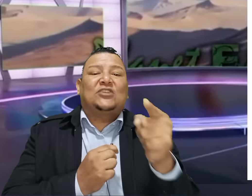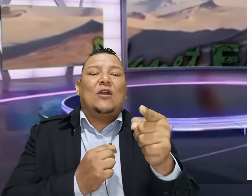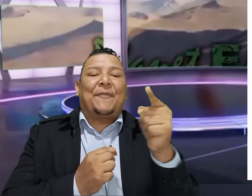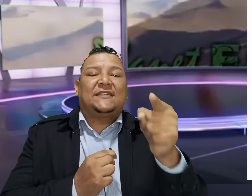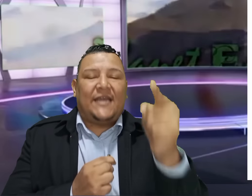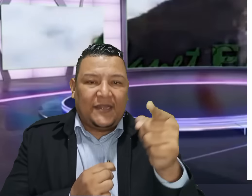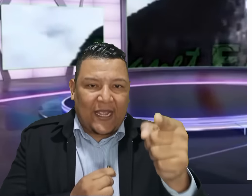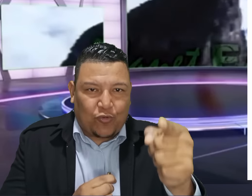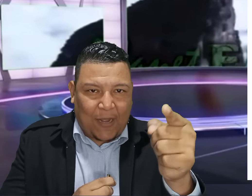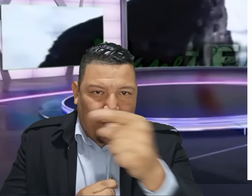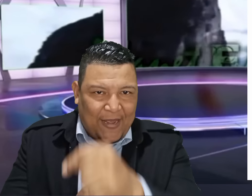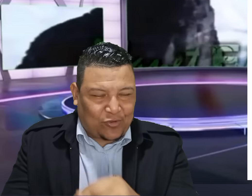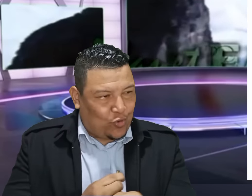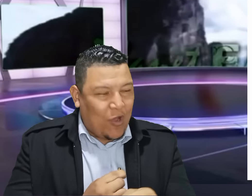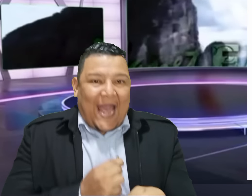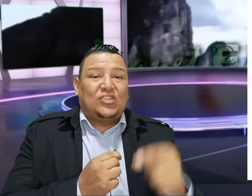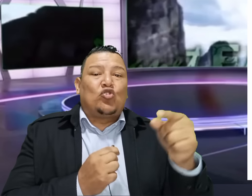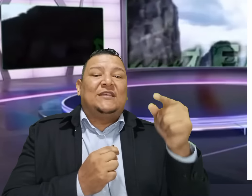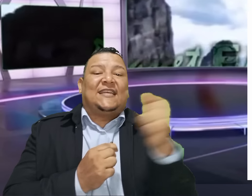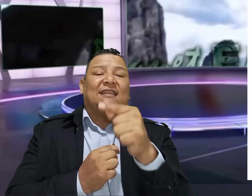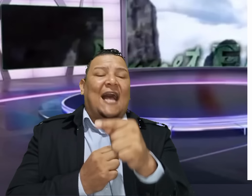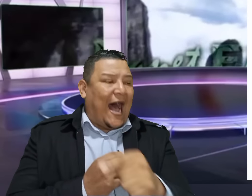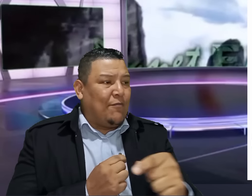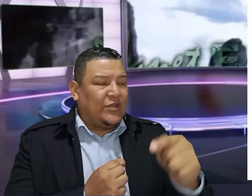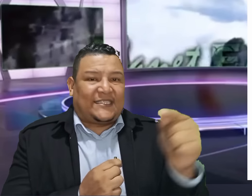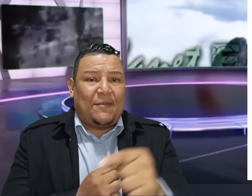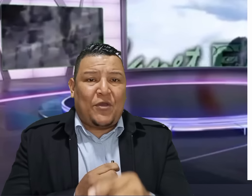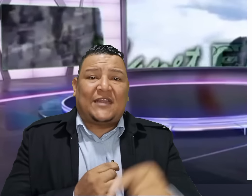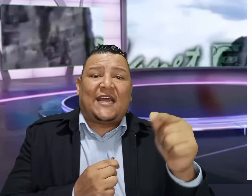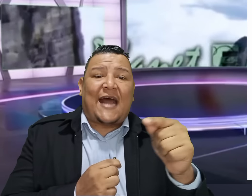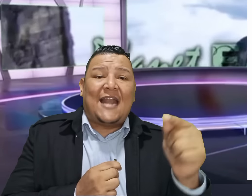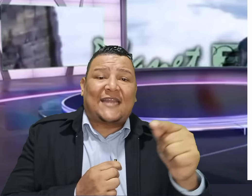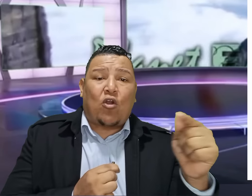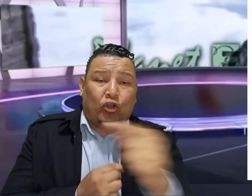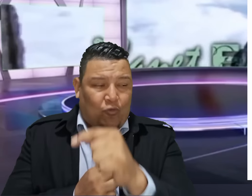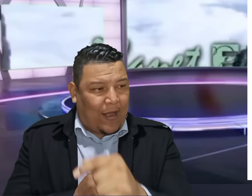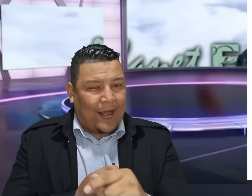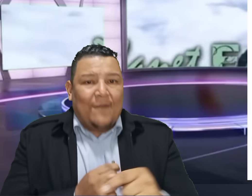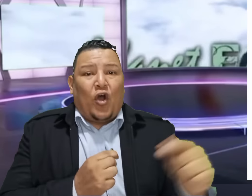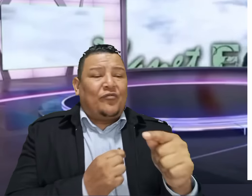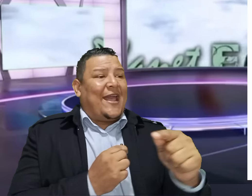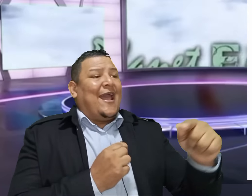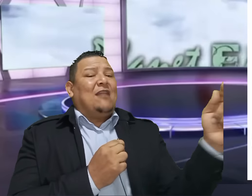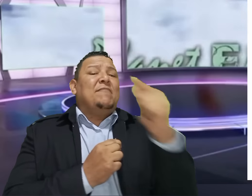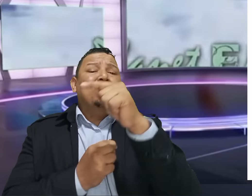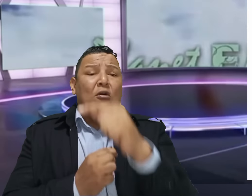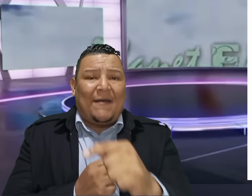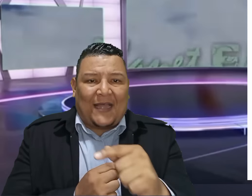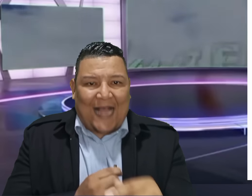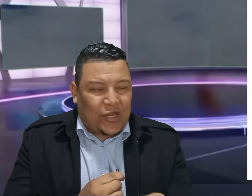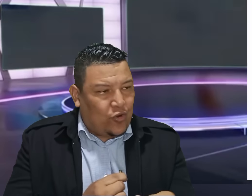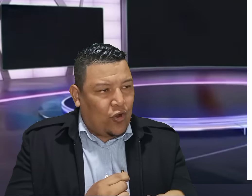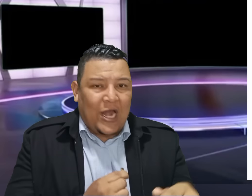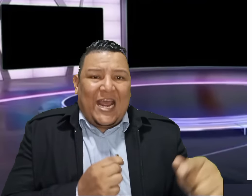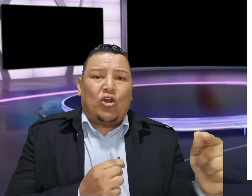que hizo el presidente gustavo petro en su visita al municipio de tierra alta córdoba donde el mismo